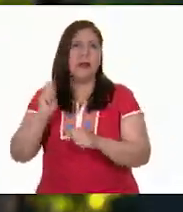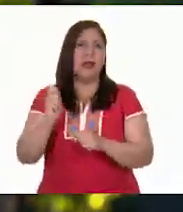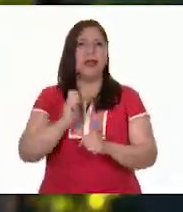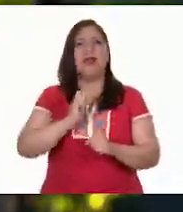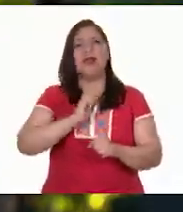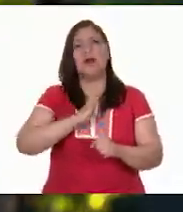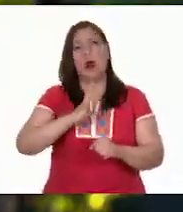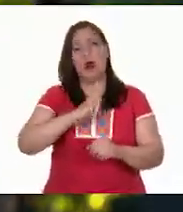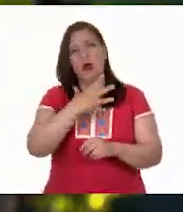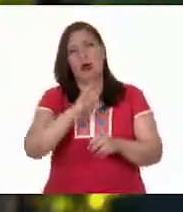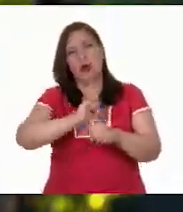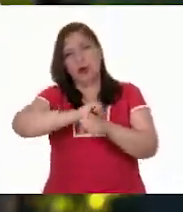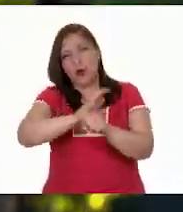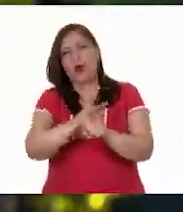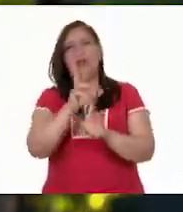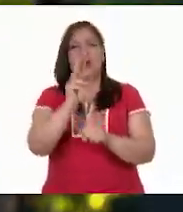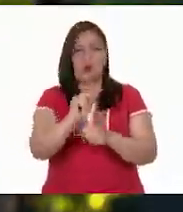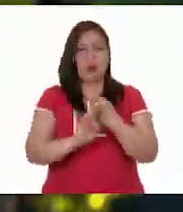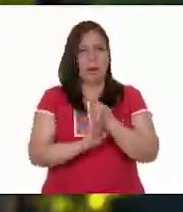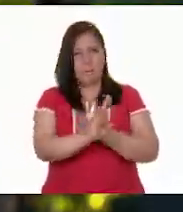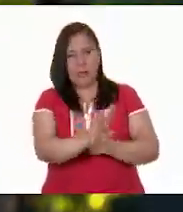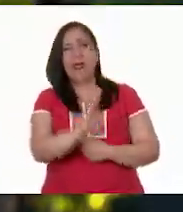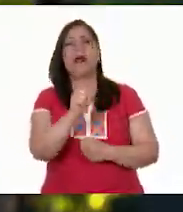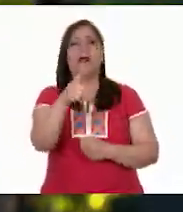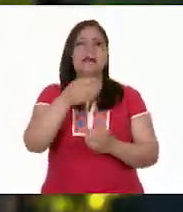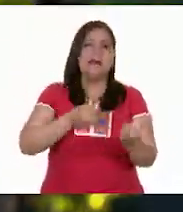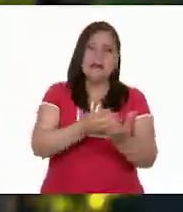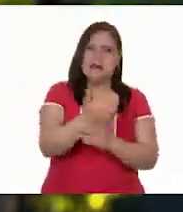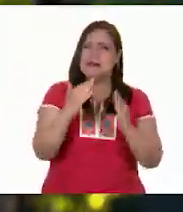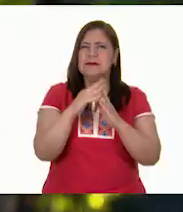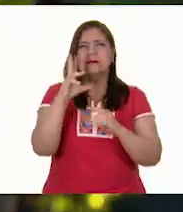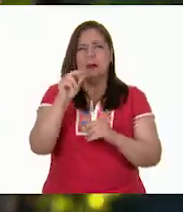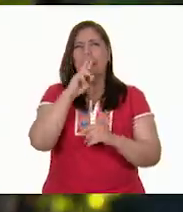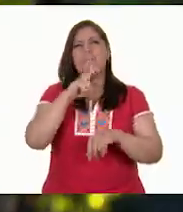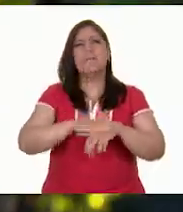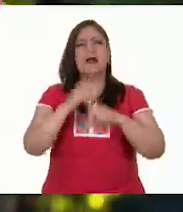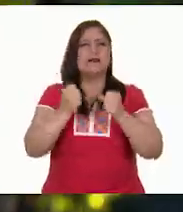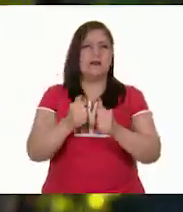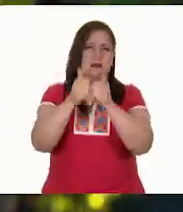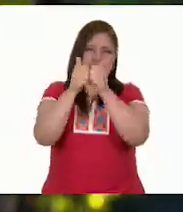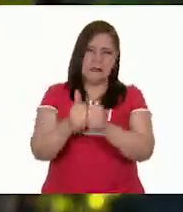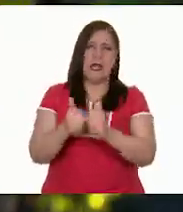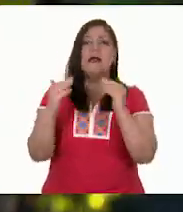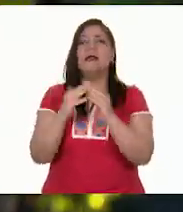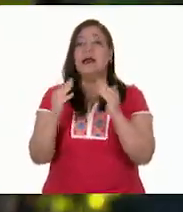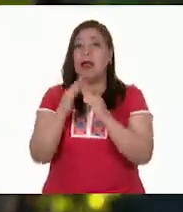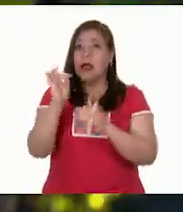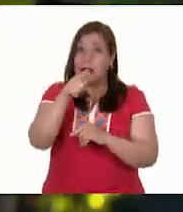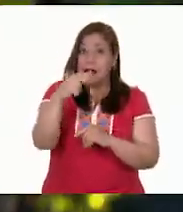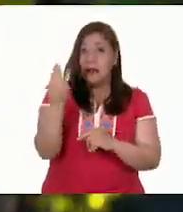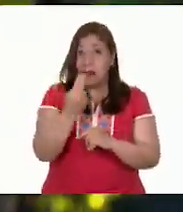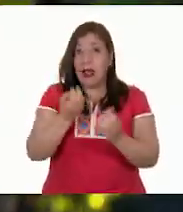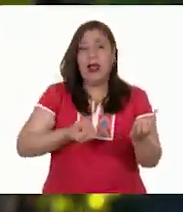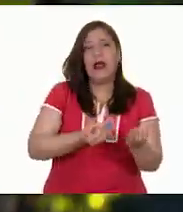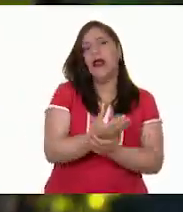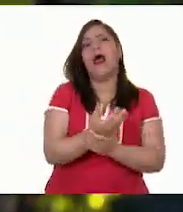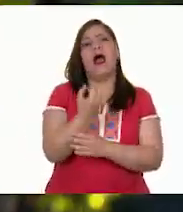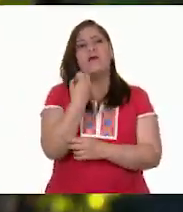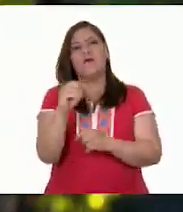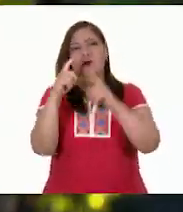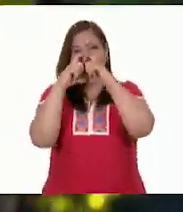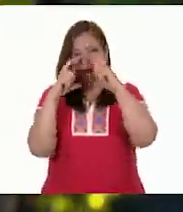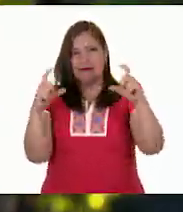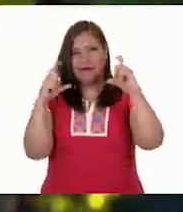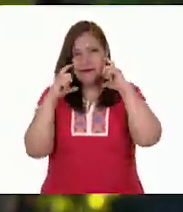no salir de casa a menos que sea muy necesario. Si lo haces, utiliza el